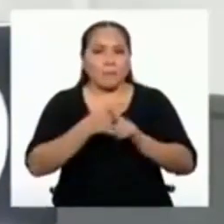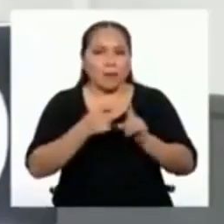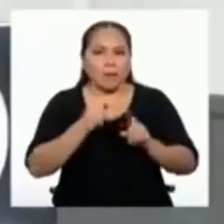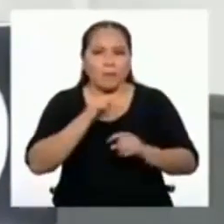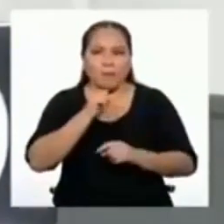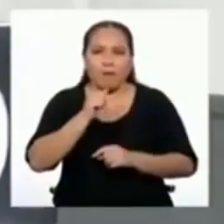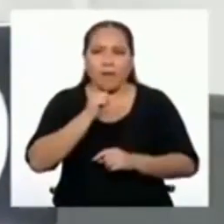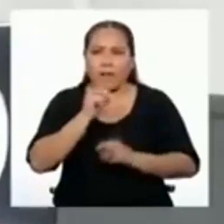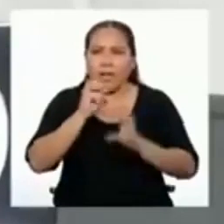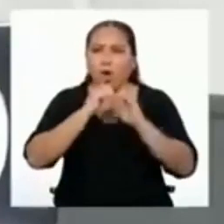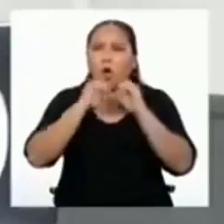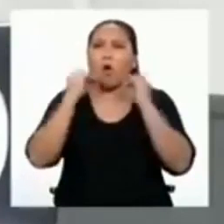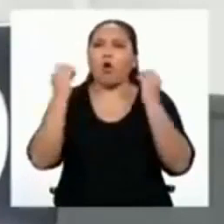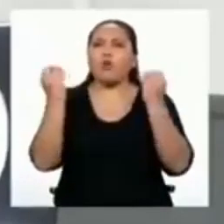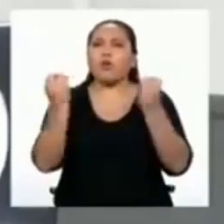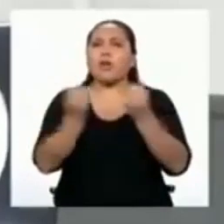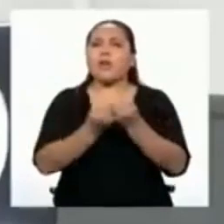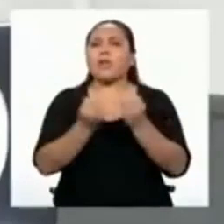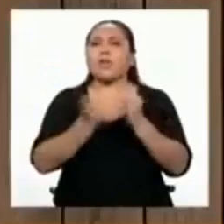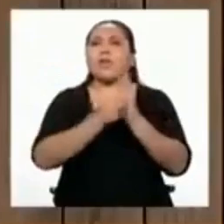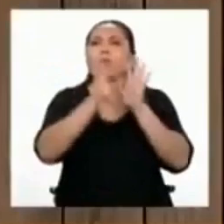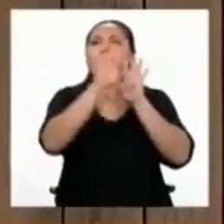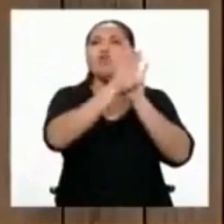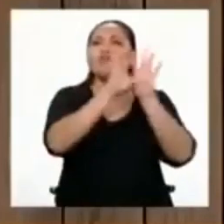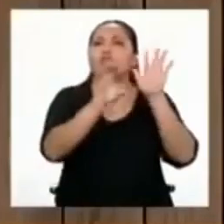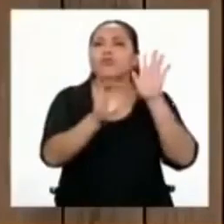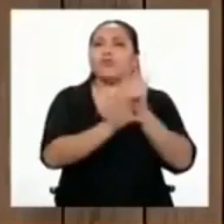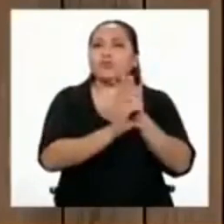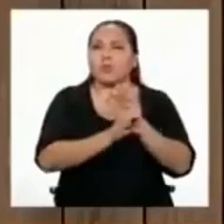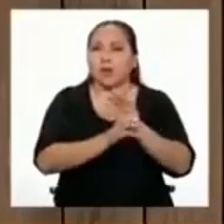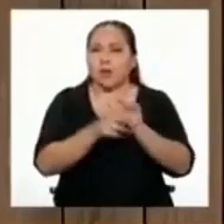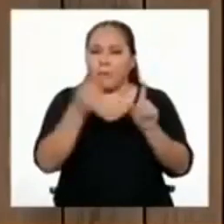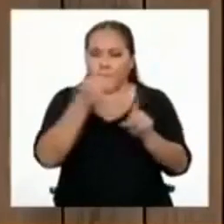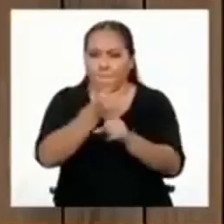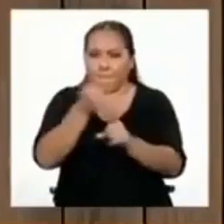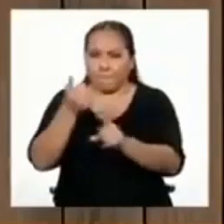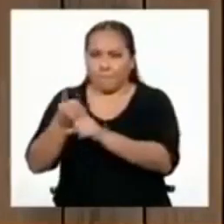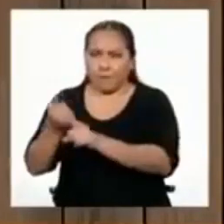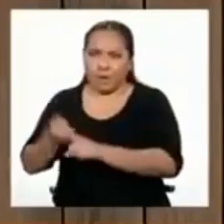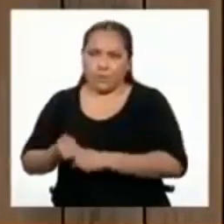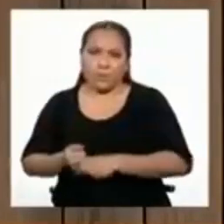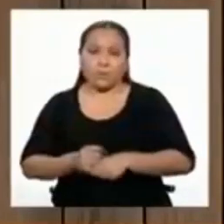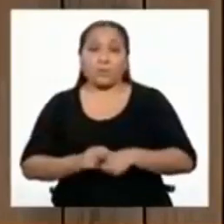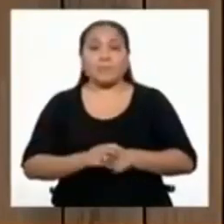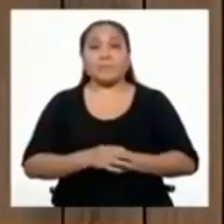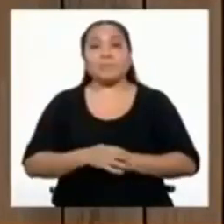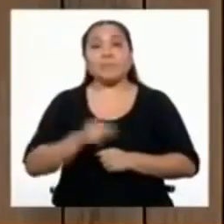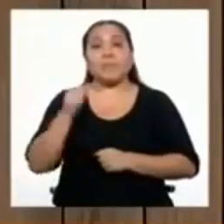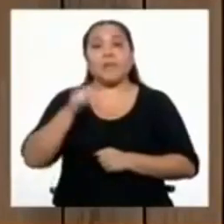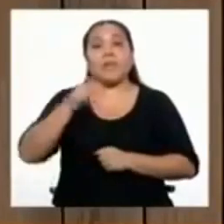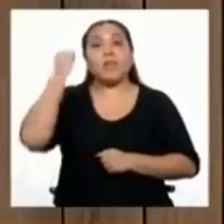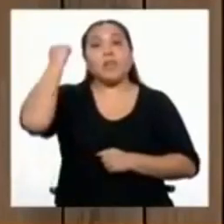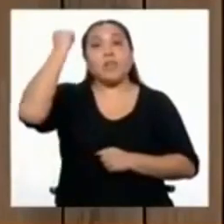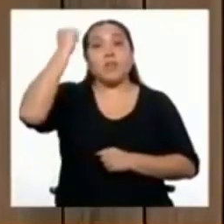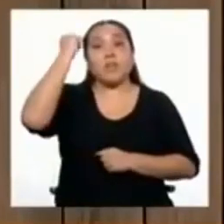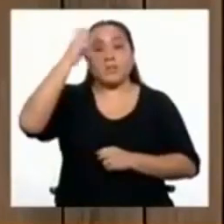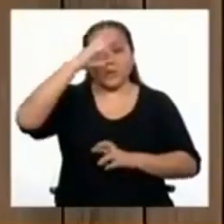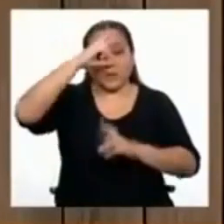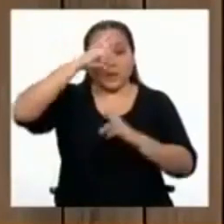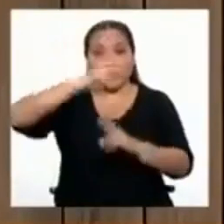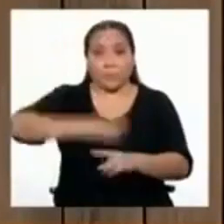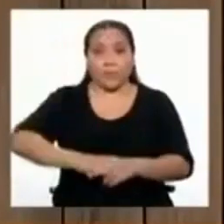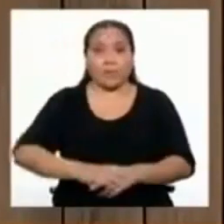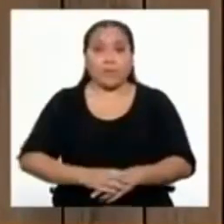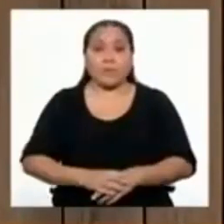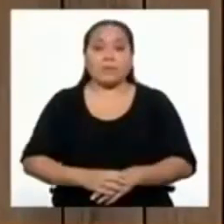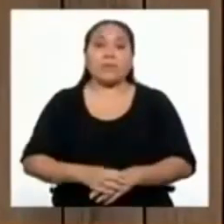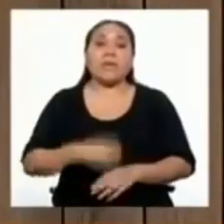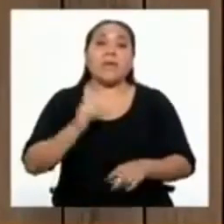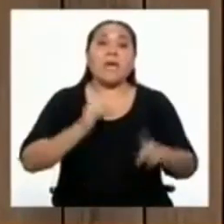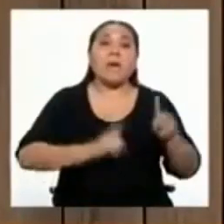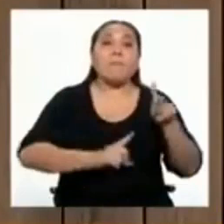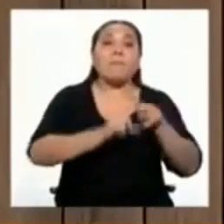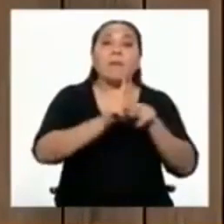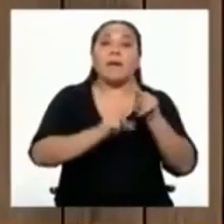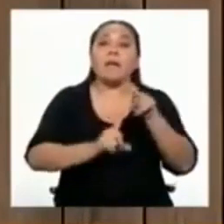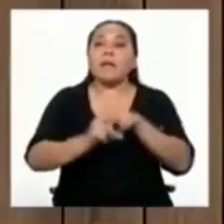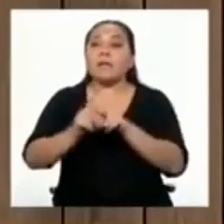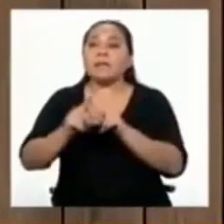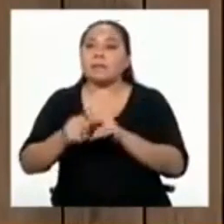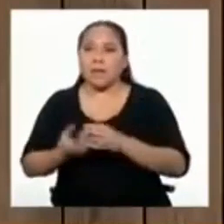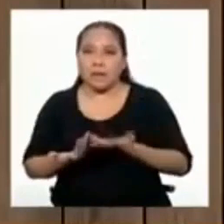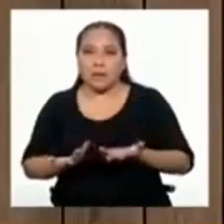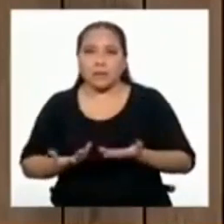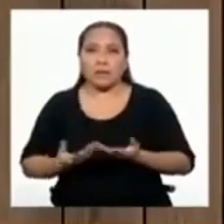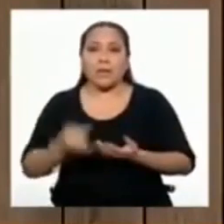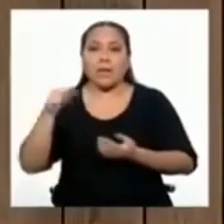los organismos constitucionales autónomos. Así es, para que nuestros derechos se cumplan, la existencia de estos organismos